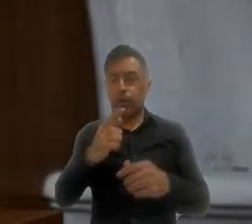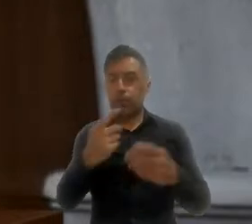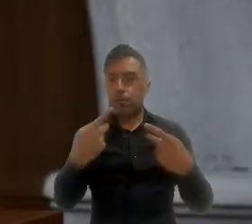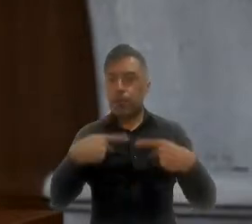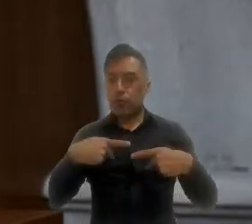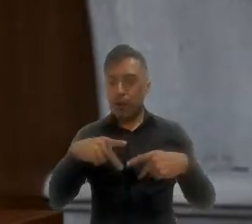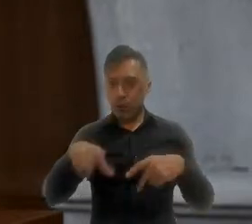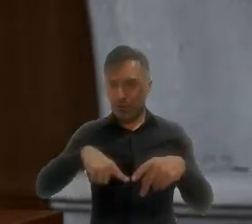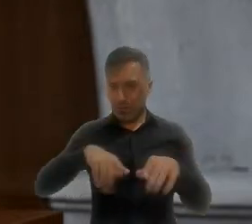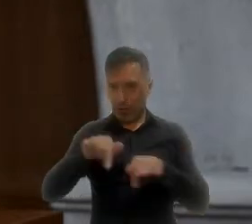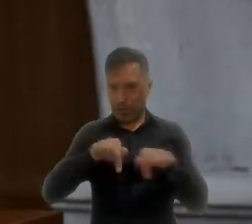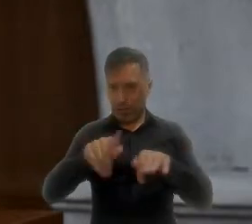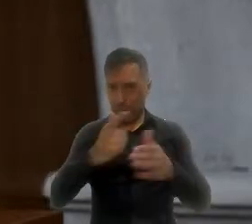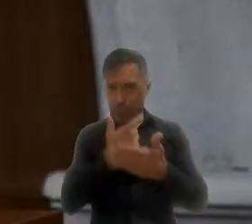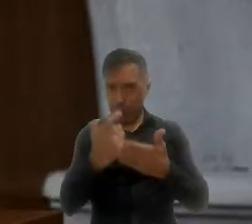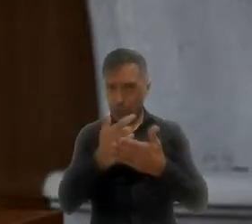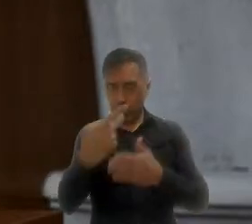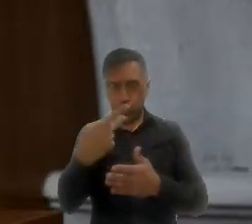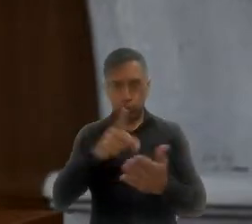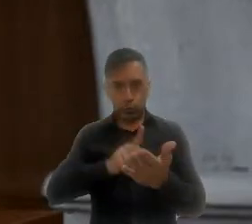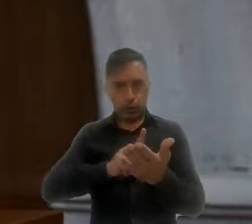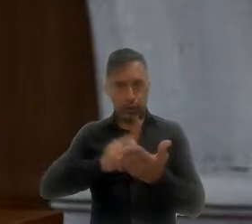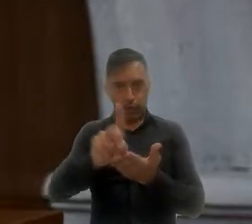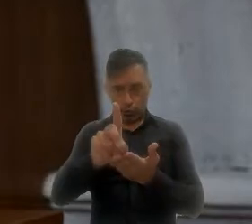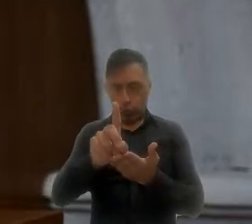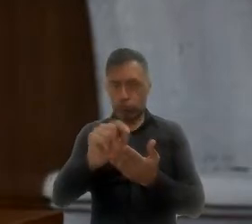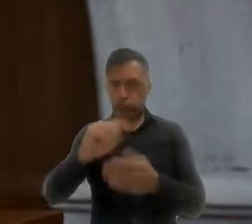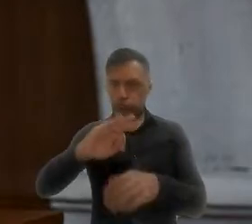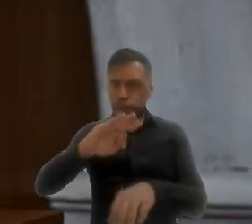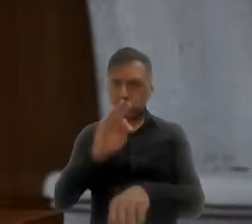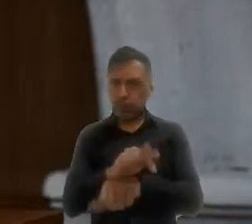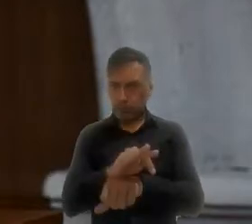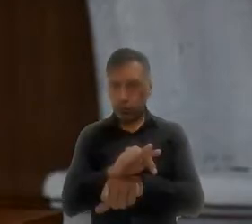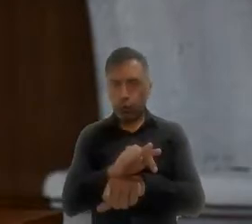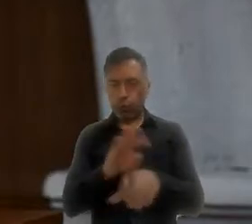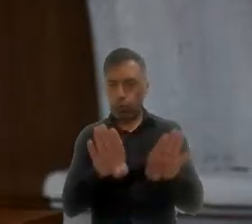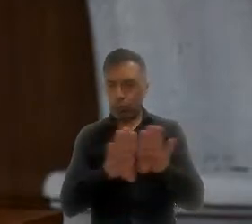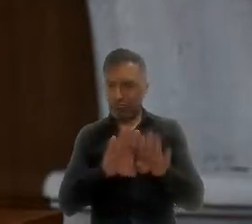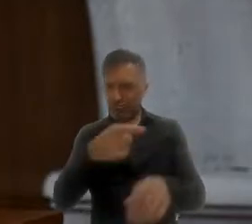defenderlo es la mejor forma de protegerlos y dignificarlos. Es cuanto. Gracias.